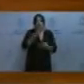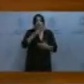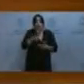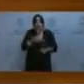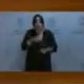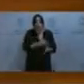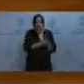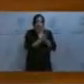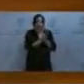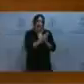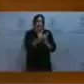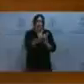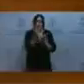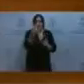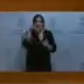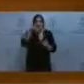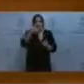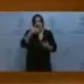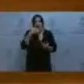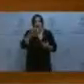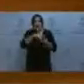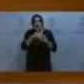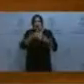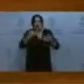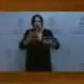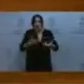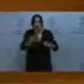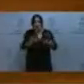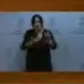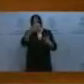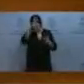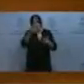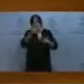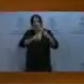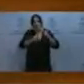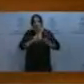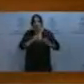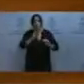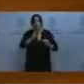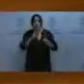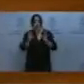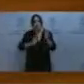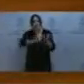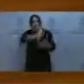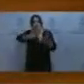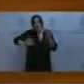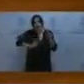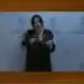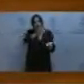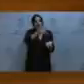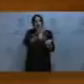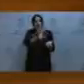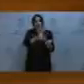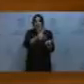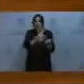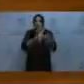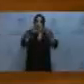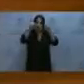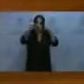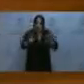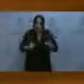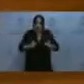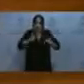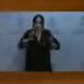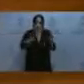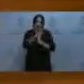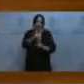que sea consciente de la situación actual que sufren estas personas y sus familias, que en este momento de crisis nos reclaman del más alto grado de esfuerzo en esta